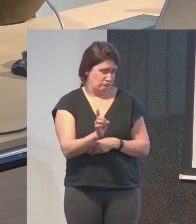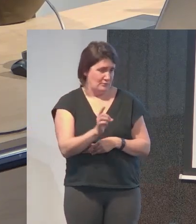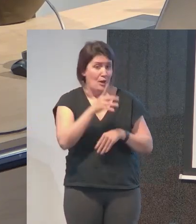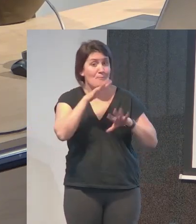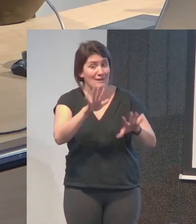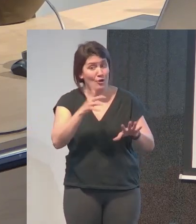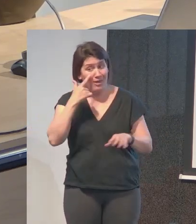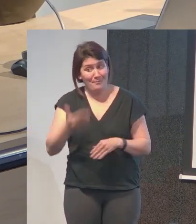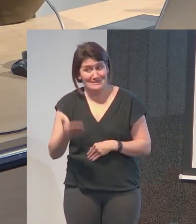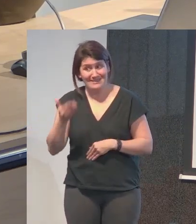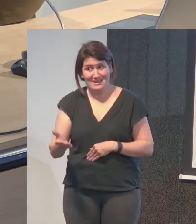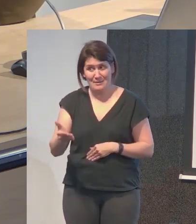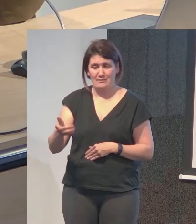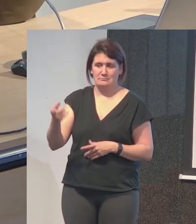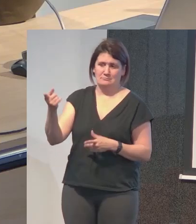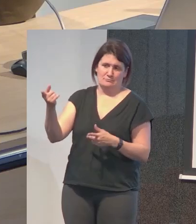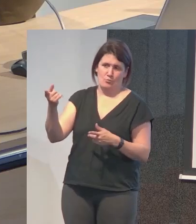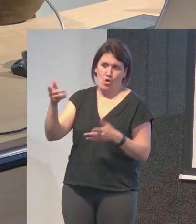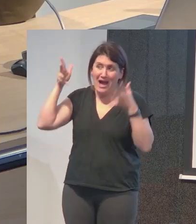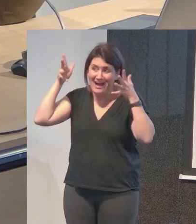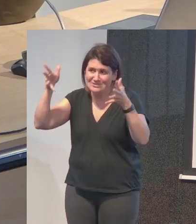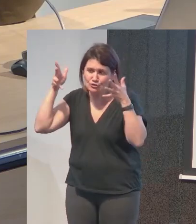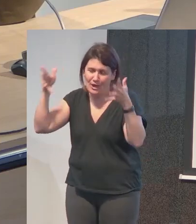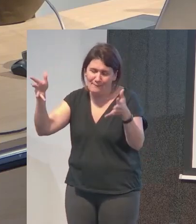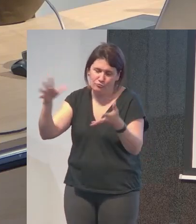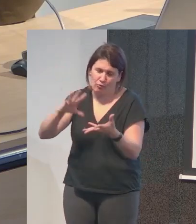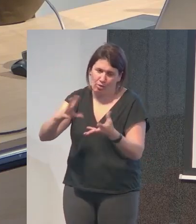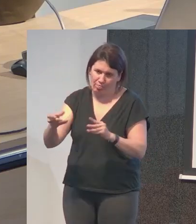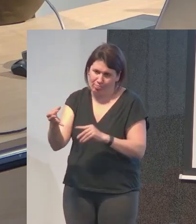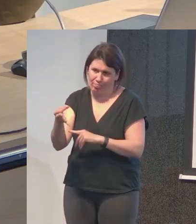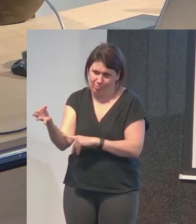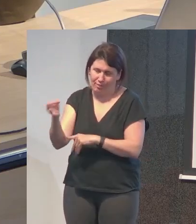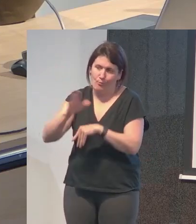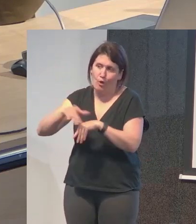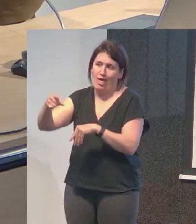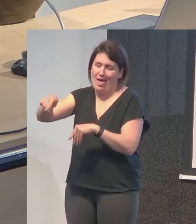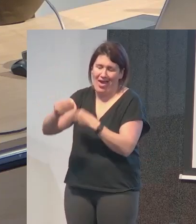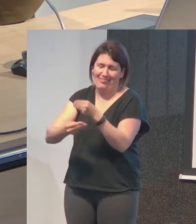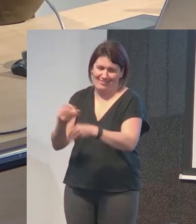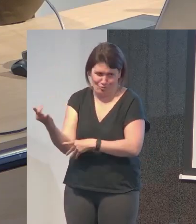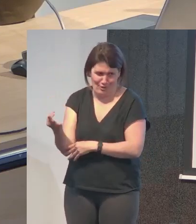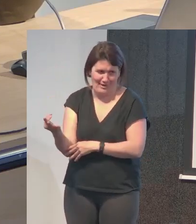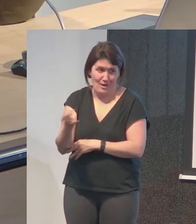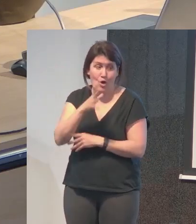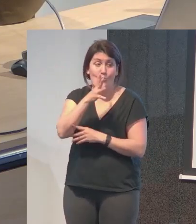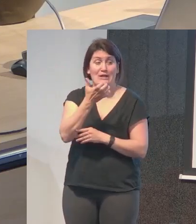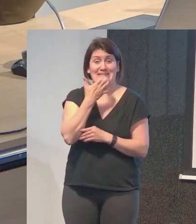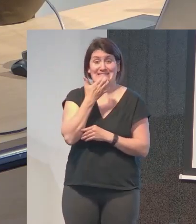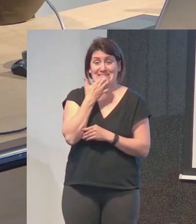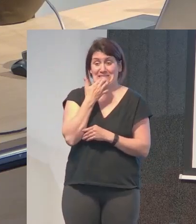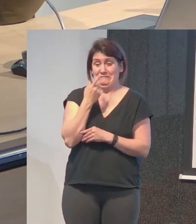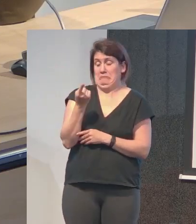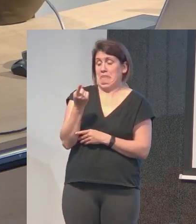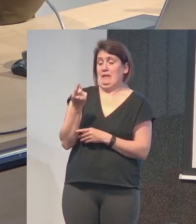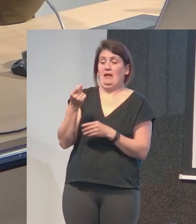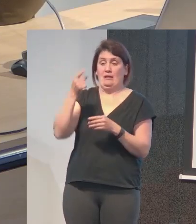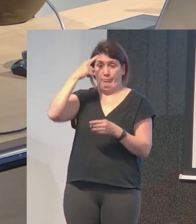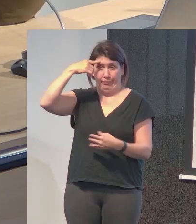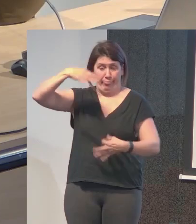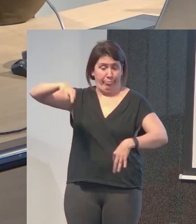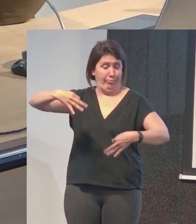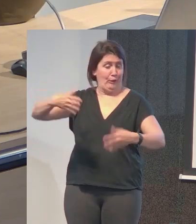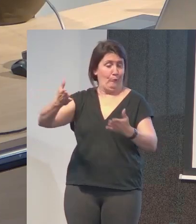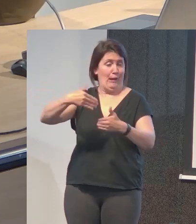que tengan asesoramiento adecuado sobre lo que están haciendo, porque si lo hacen desde un punto de